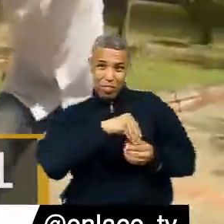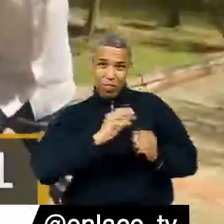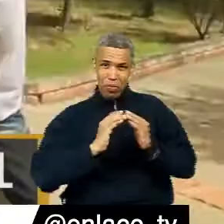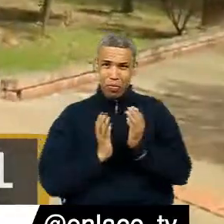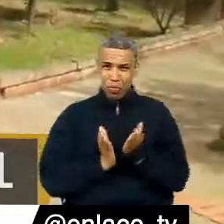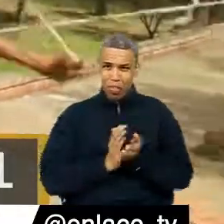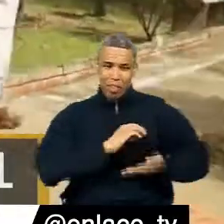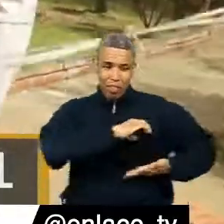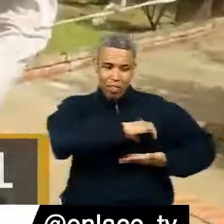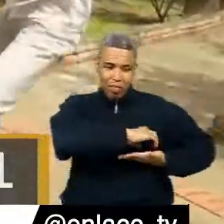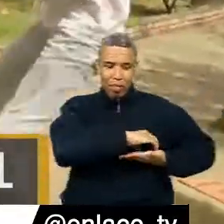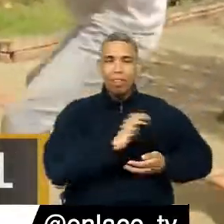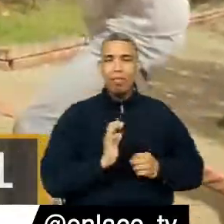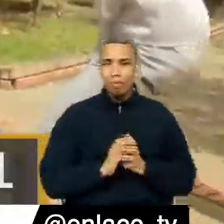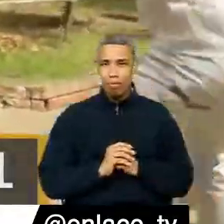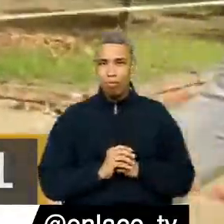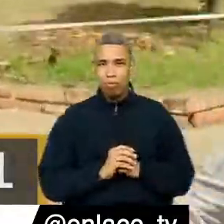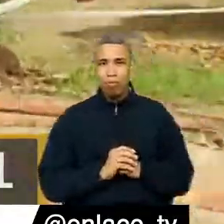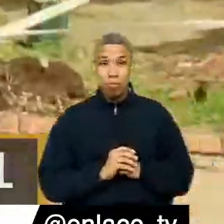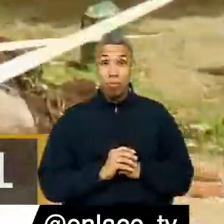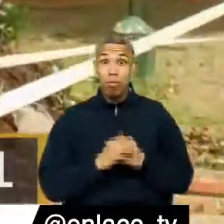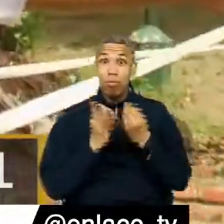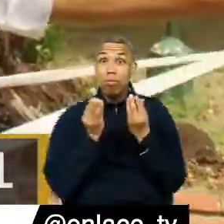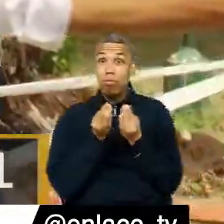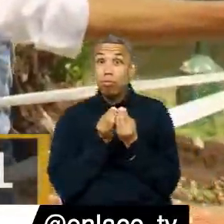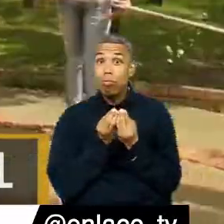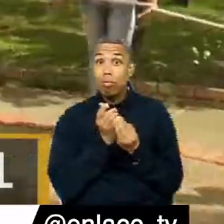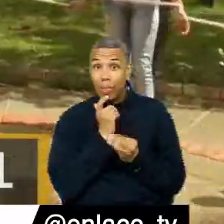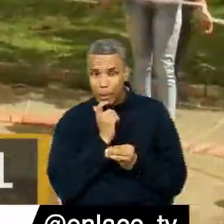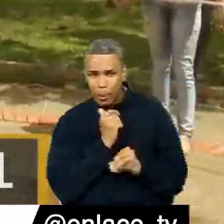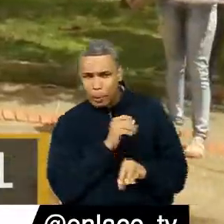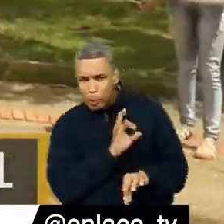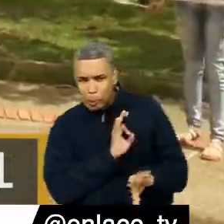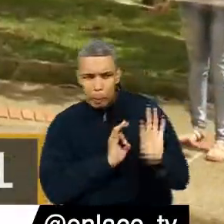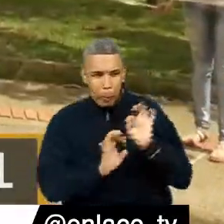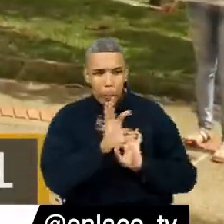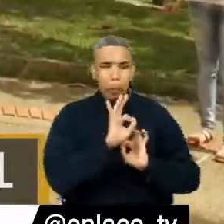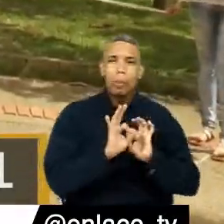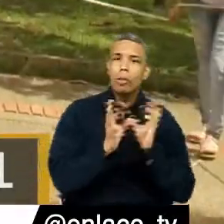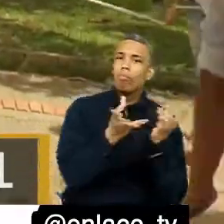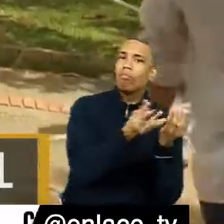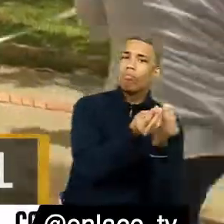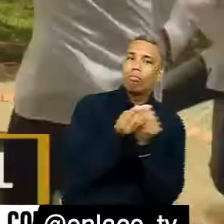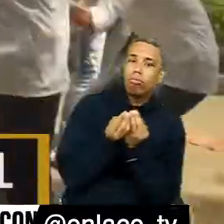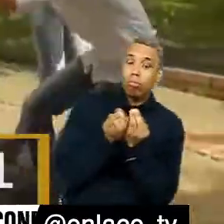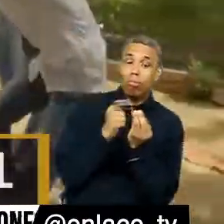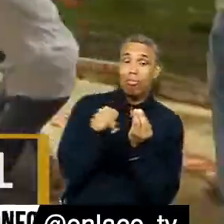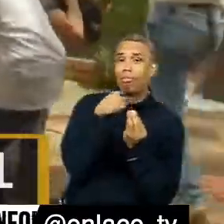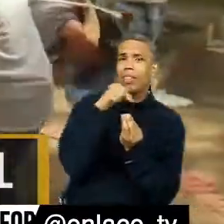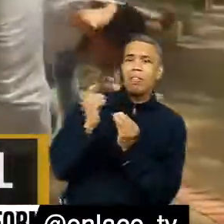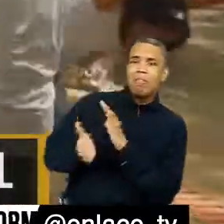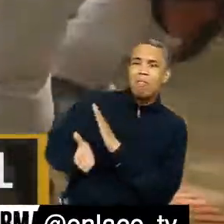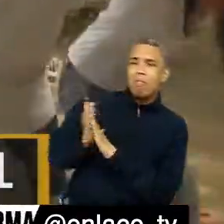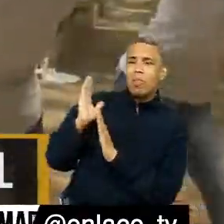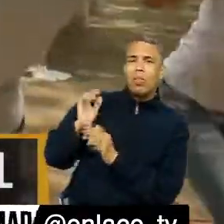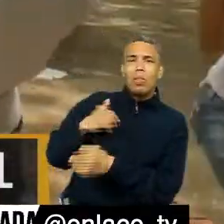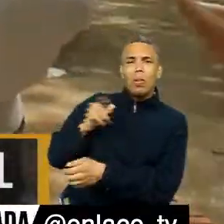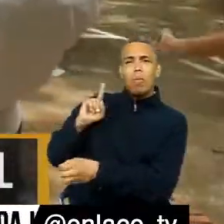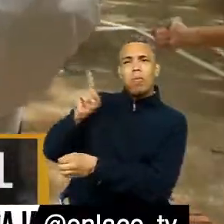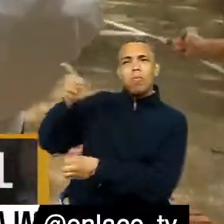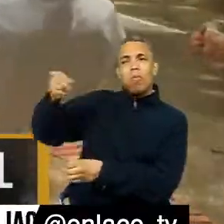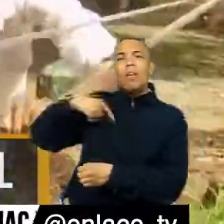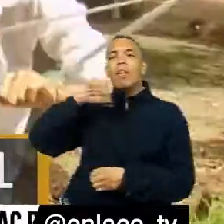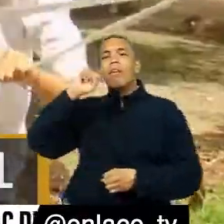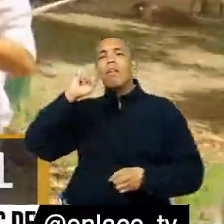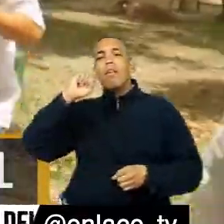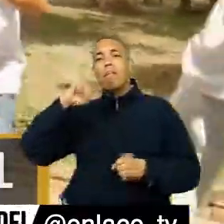de 120 y quedaron entre los 20 para representar a Barranca Bermeja y al departamento de Santander en el Festival Nacional Estudiantil de Teatro que